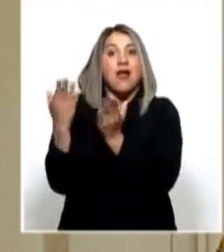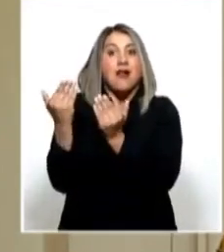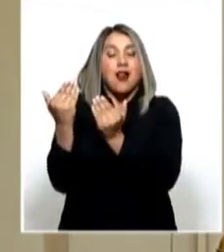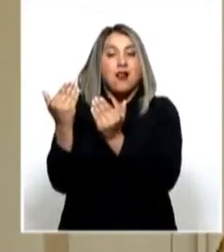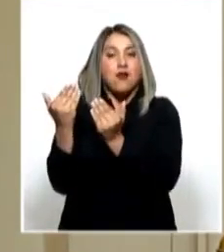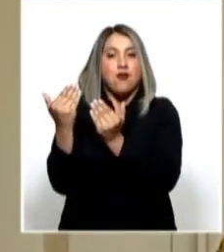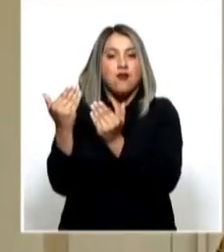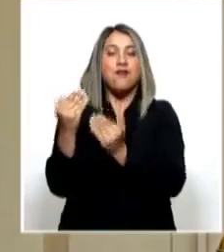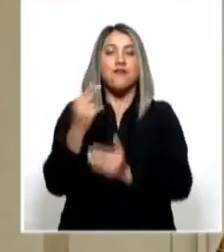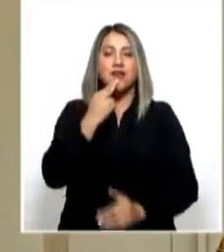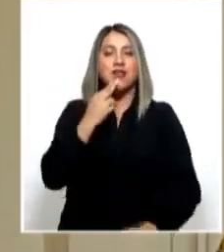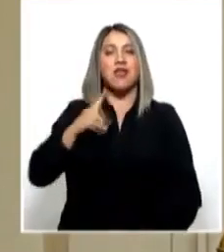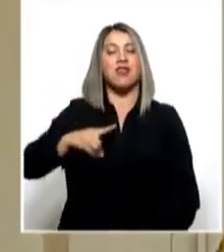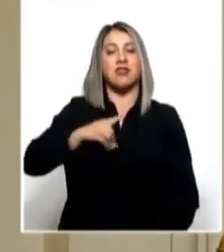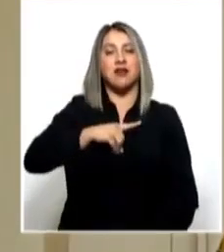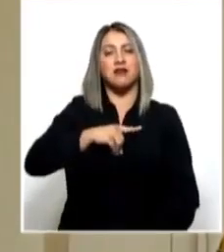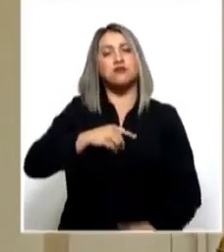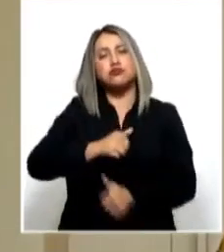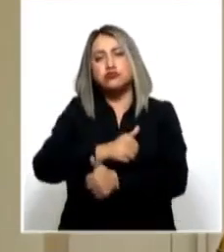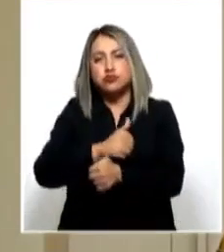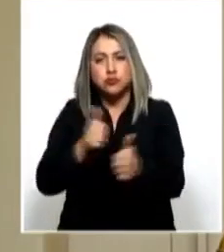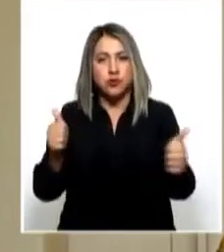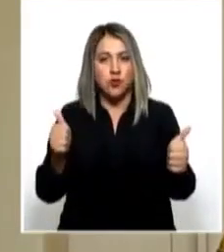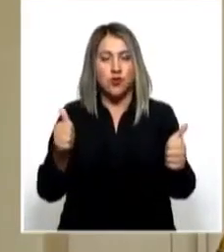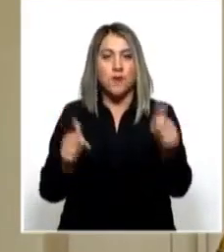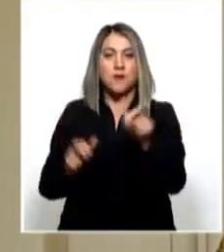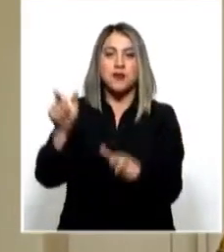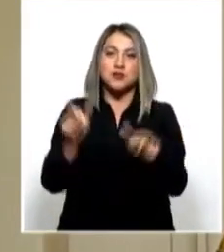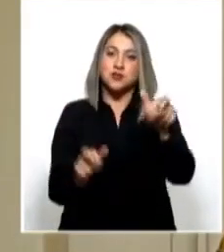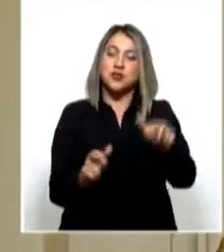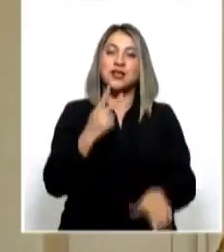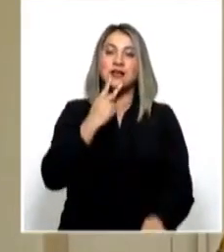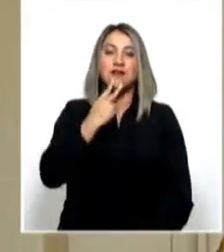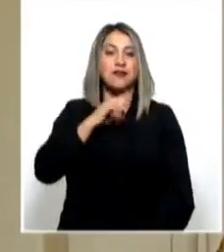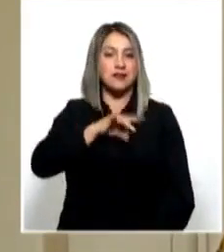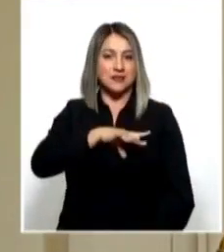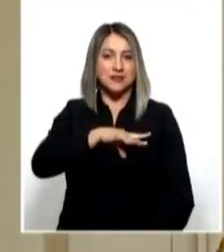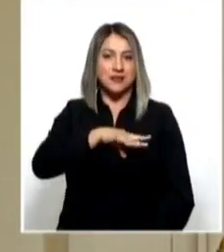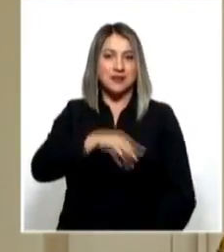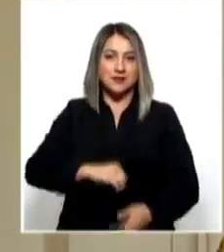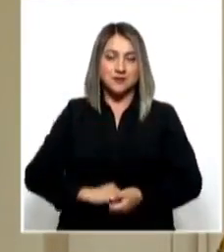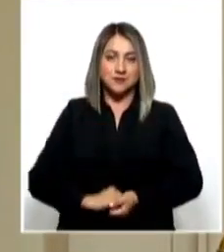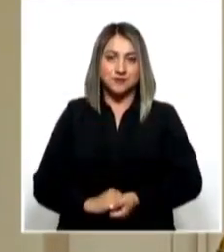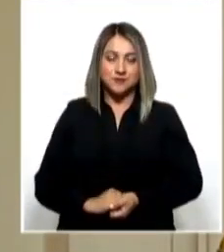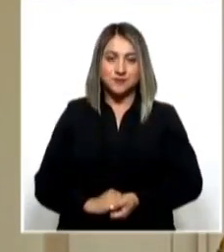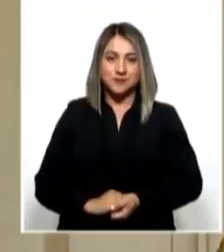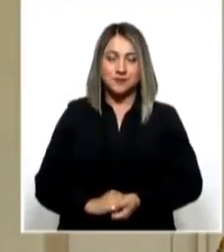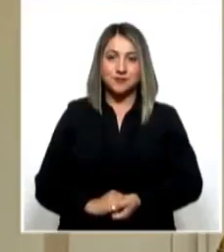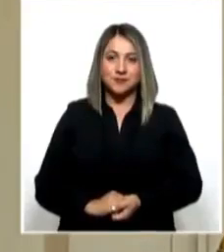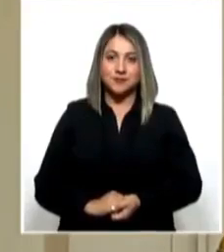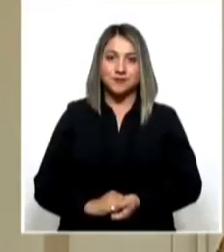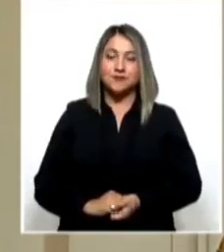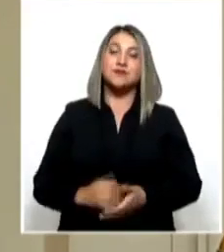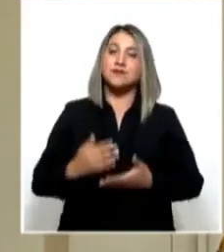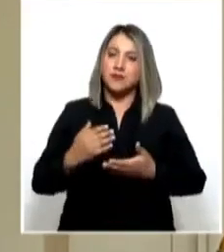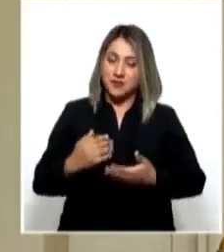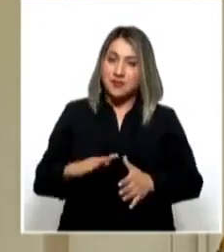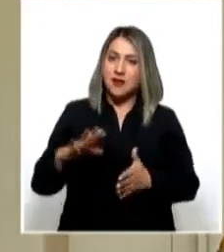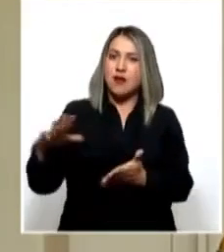una vida digna para todas y todos los habitantes de nuestro país. Y lo han sacado